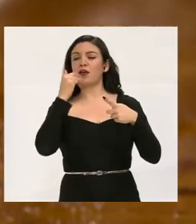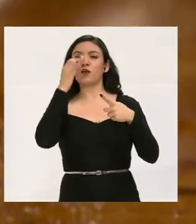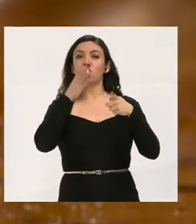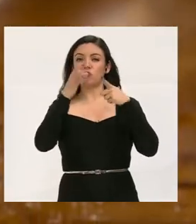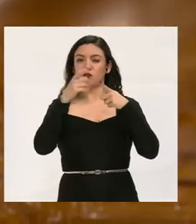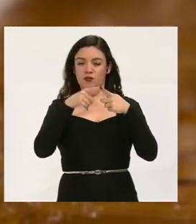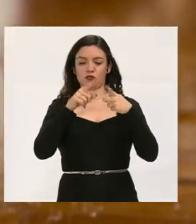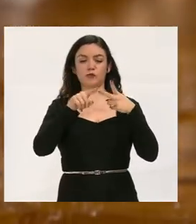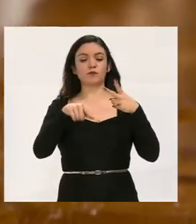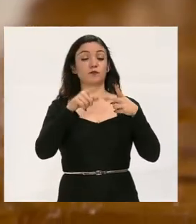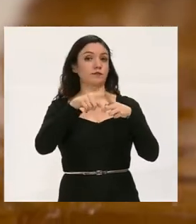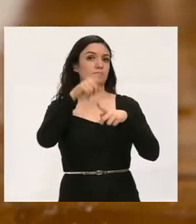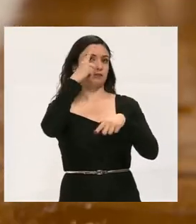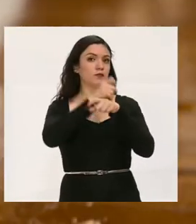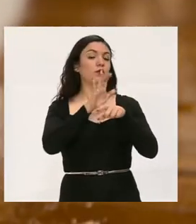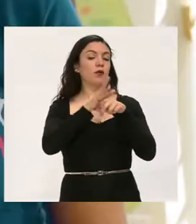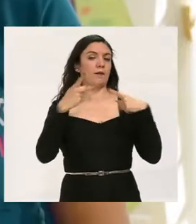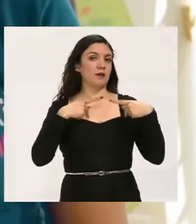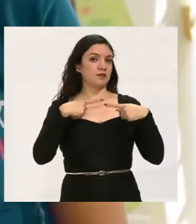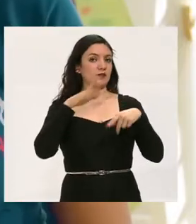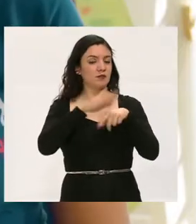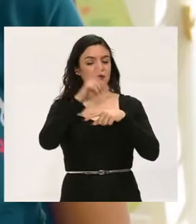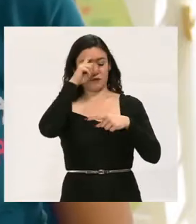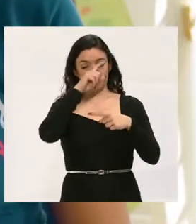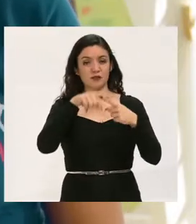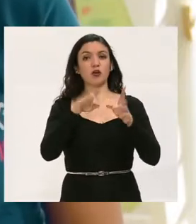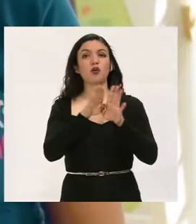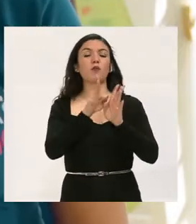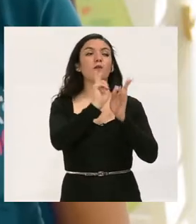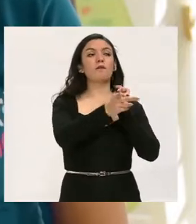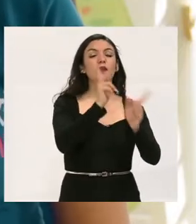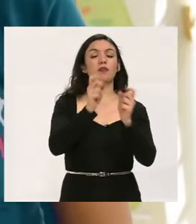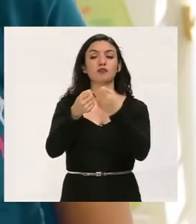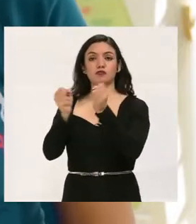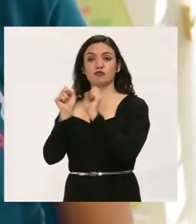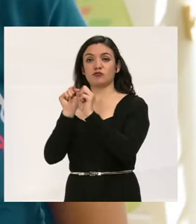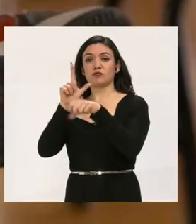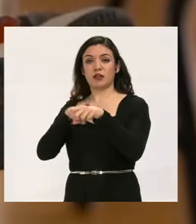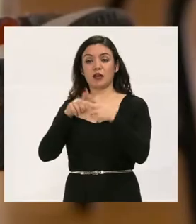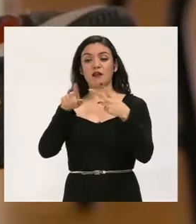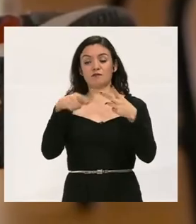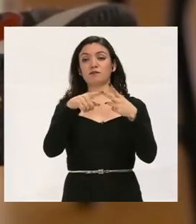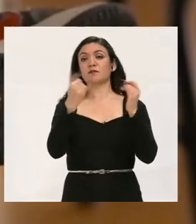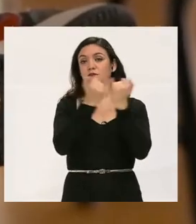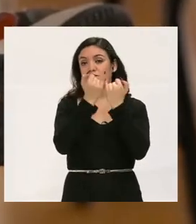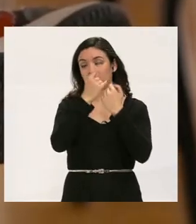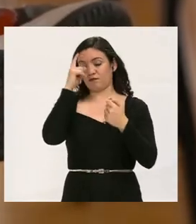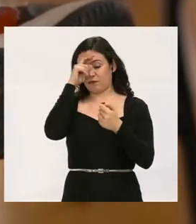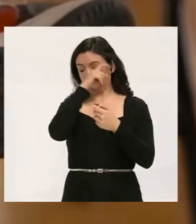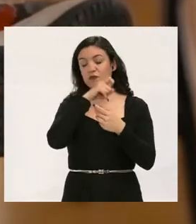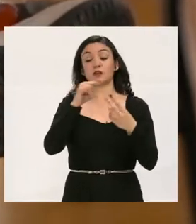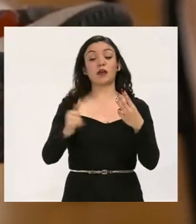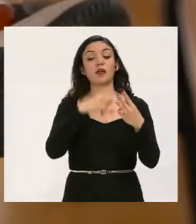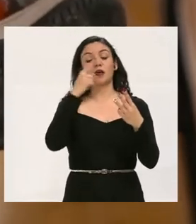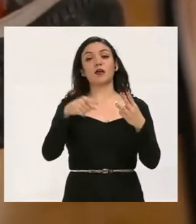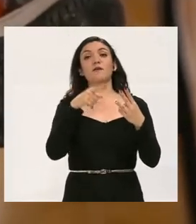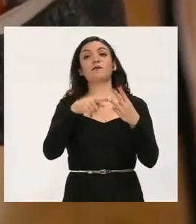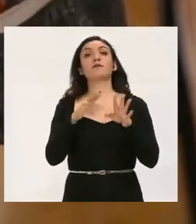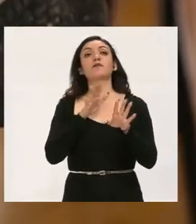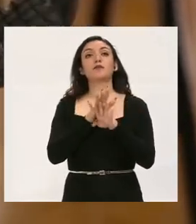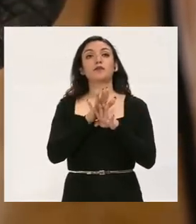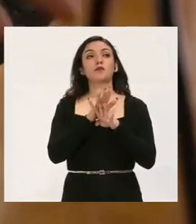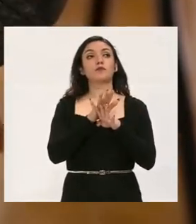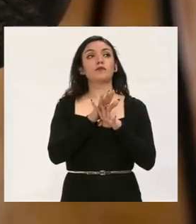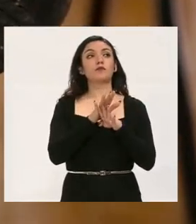lo que es lenguaje comunicación se ve alterado en la persona lo que son sus habilidades sociales también se encuentran alteradas